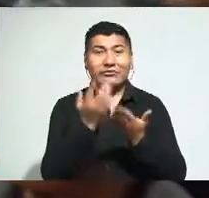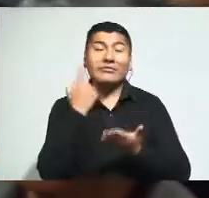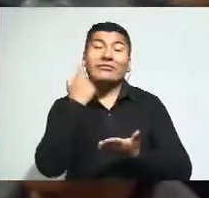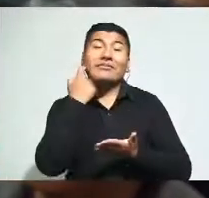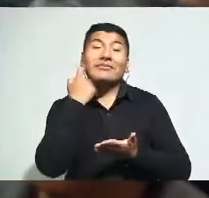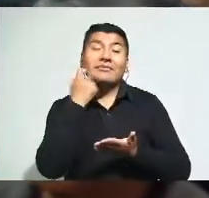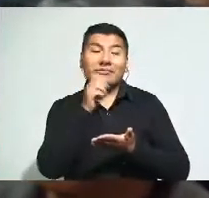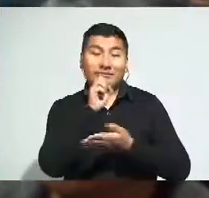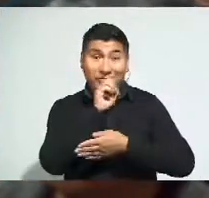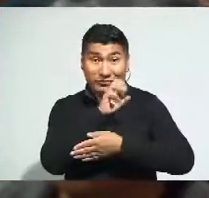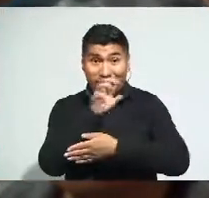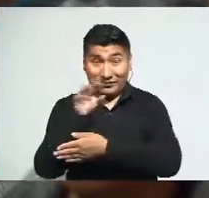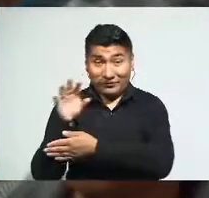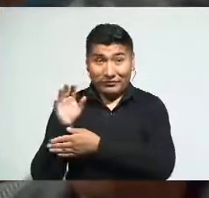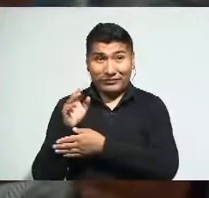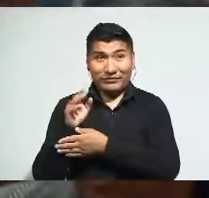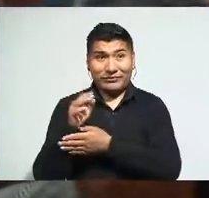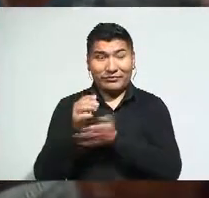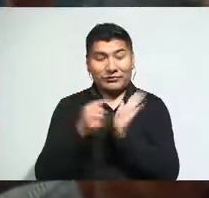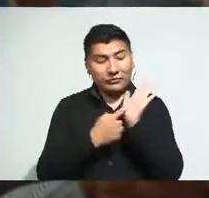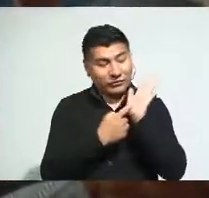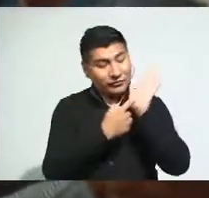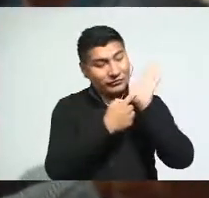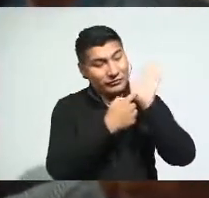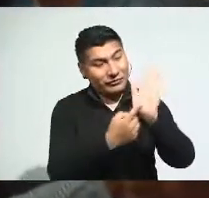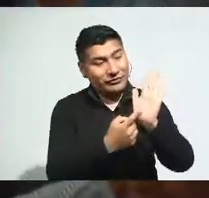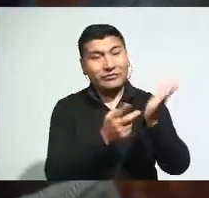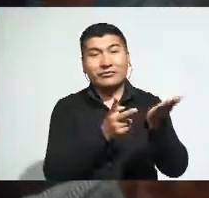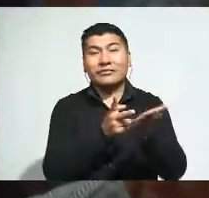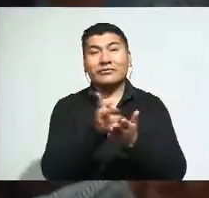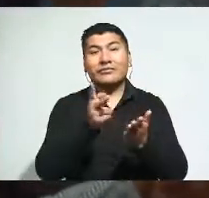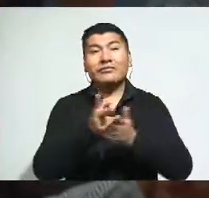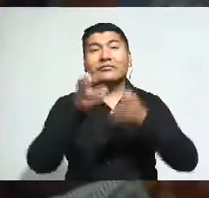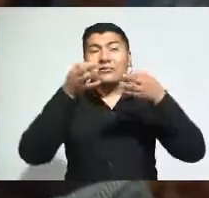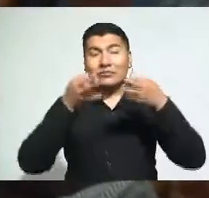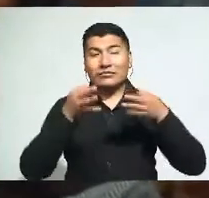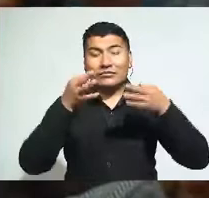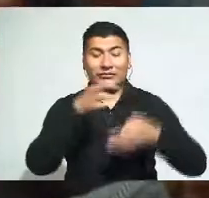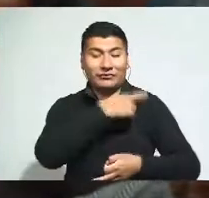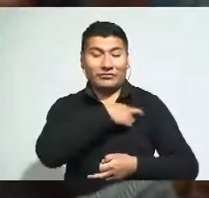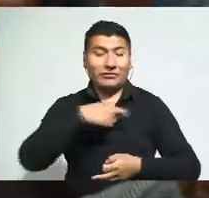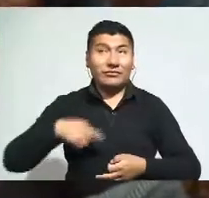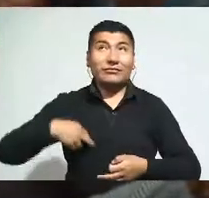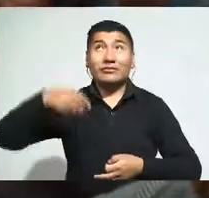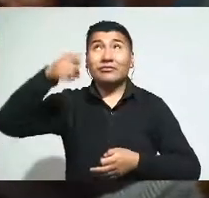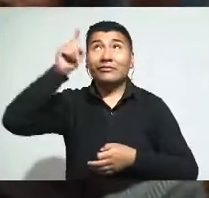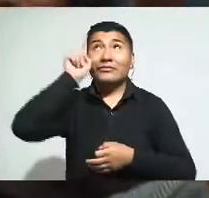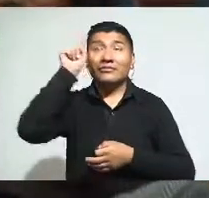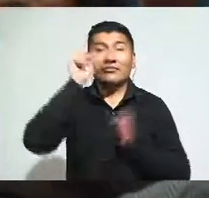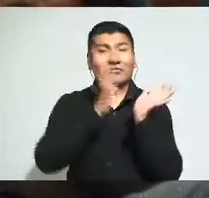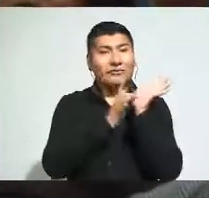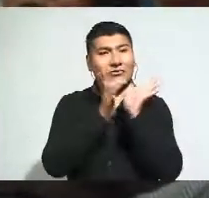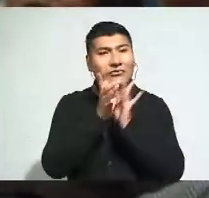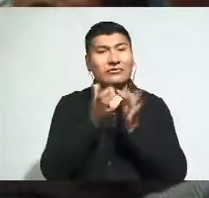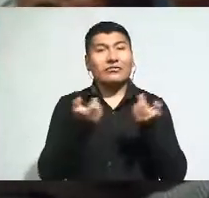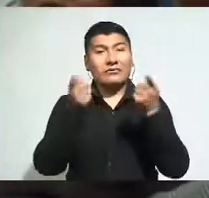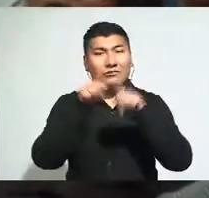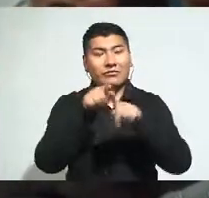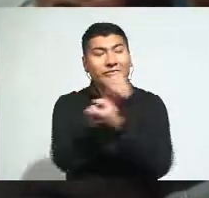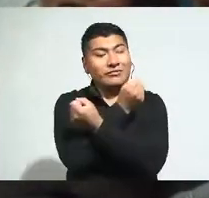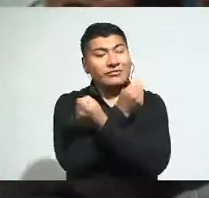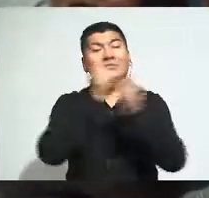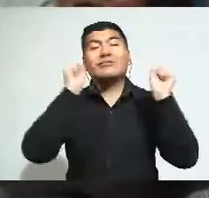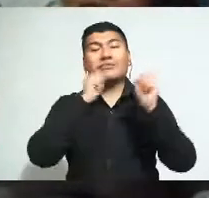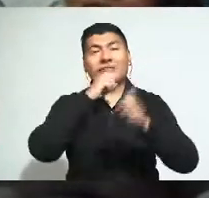proclamar nos presenta la realeza de jesús al culmen de su obra de salvación